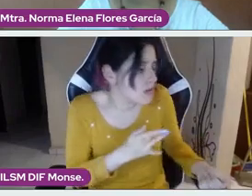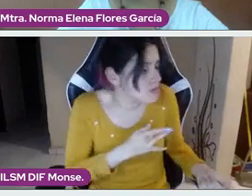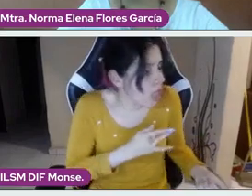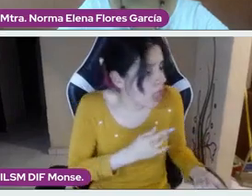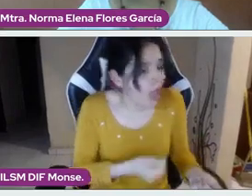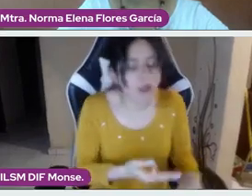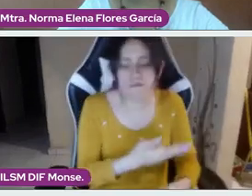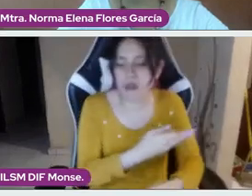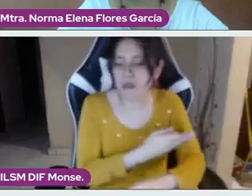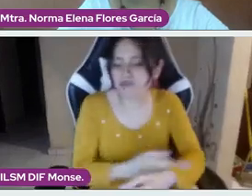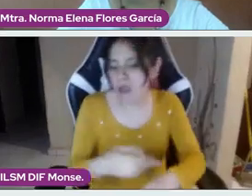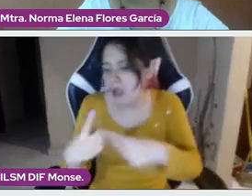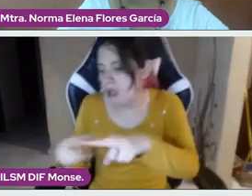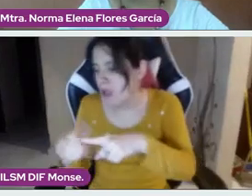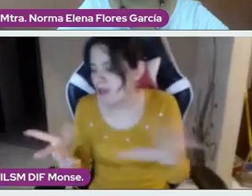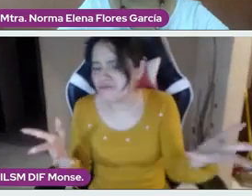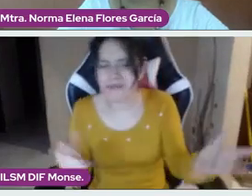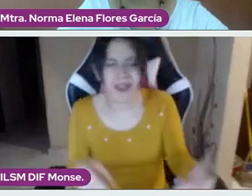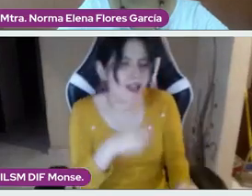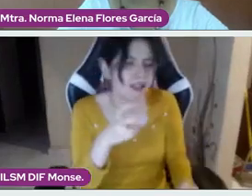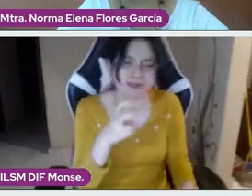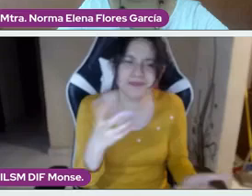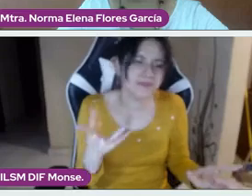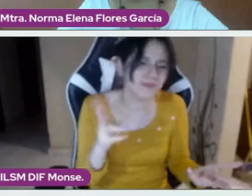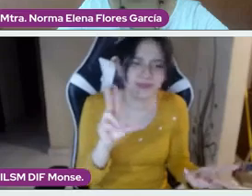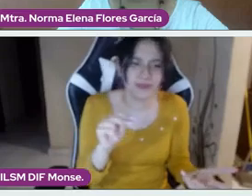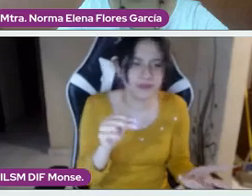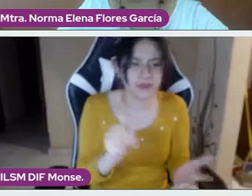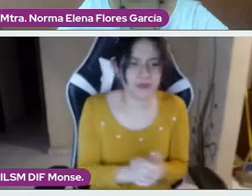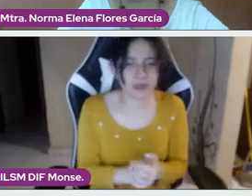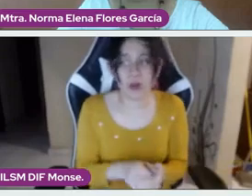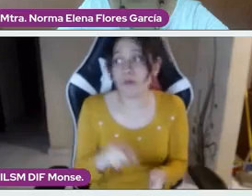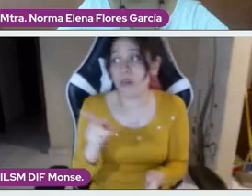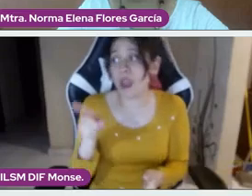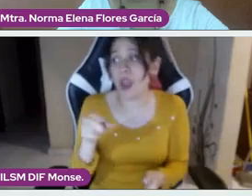valor, eso no dice quién eres, eso no es Juan, eso no es Pedro.